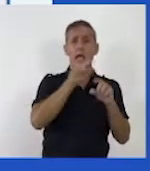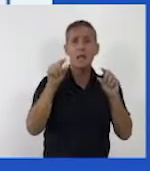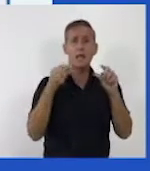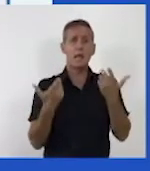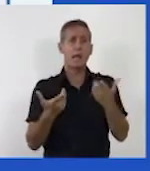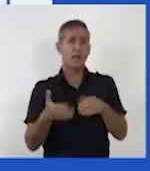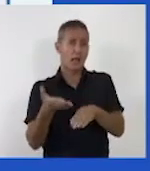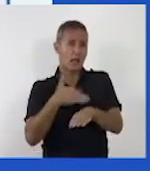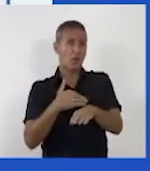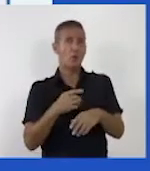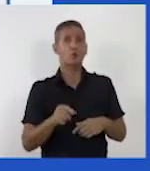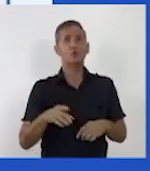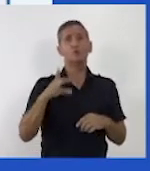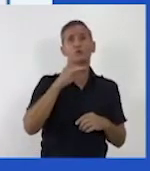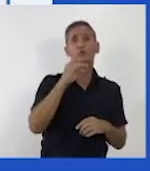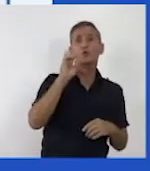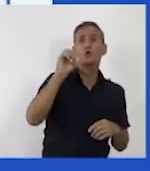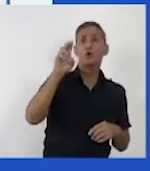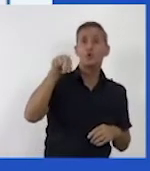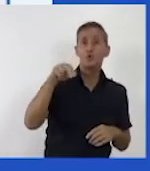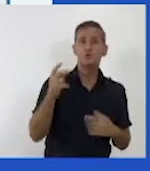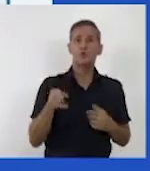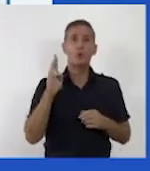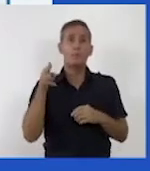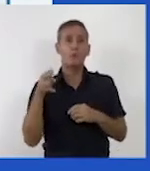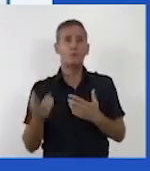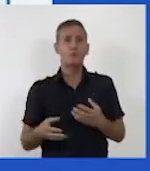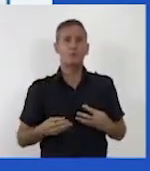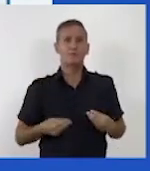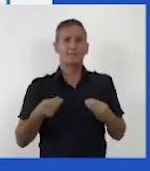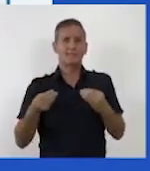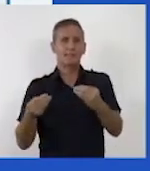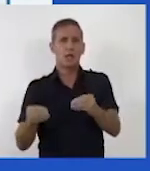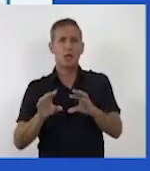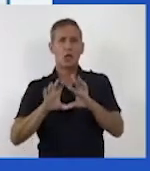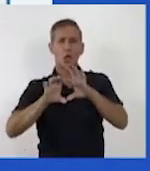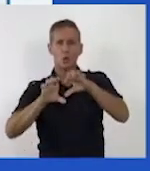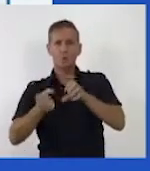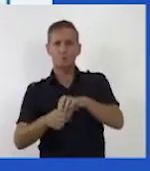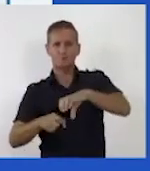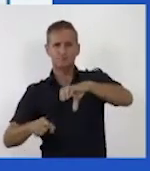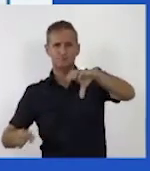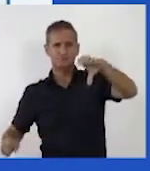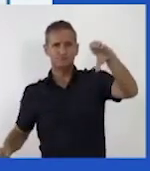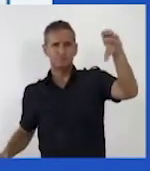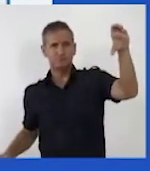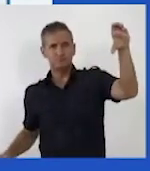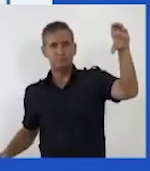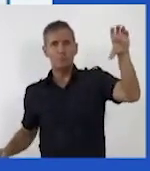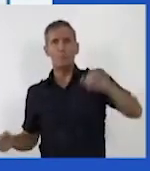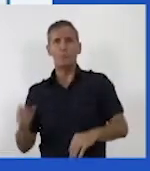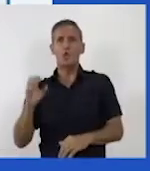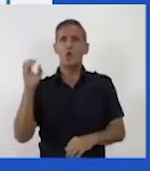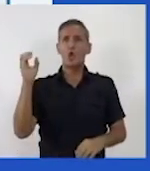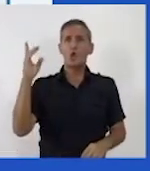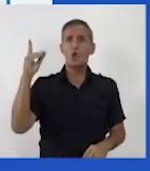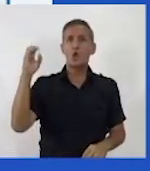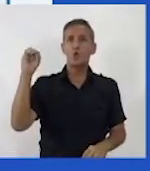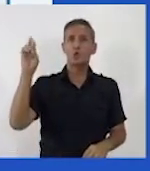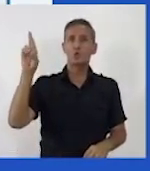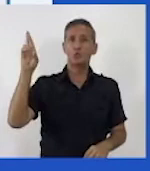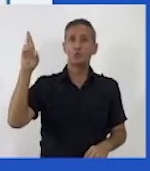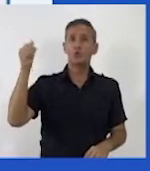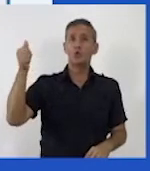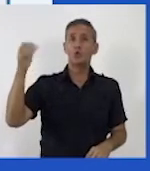se la vuelva a mostrar don pomposo regaló un sable dorado bebé la forma verbal regalo a qué